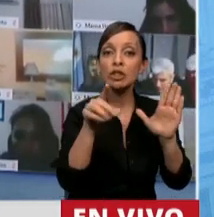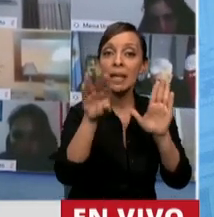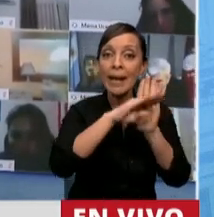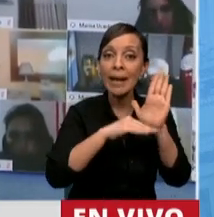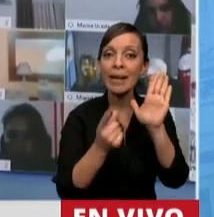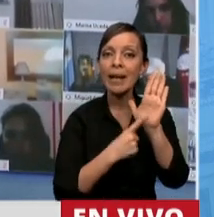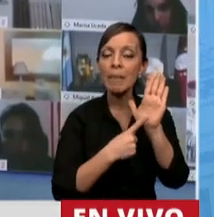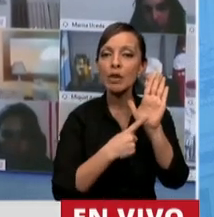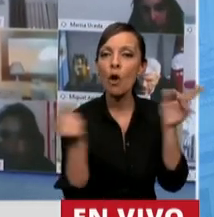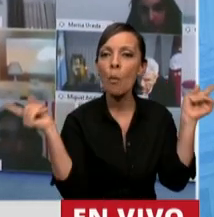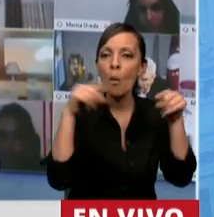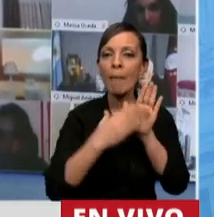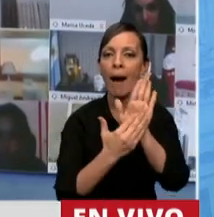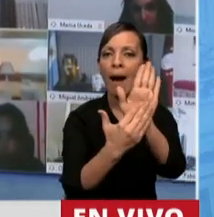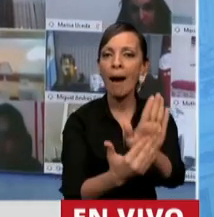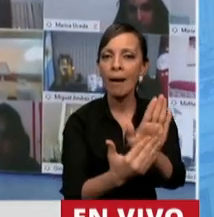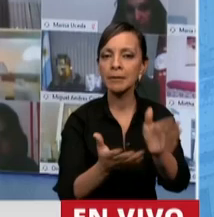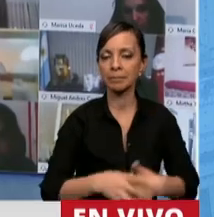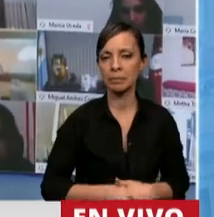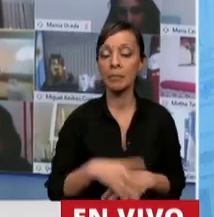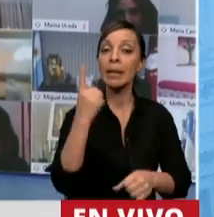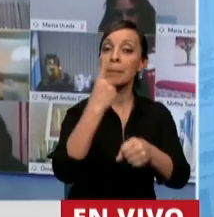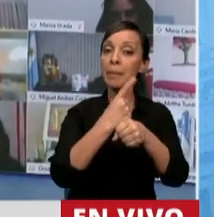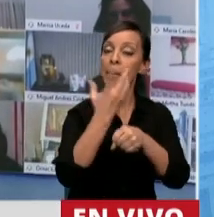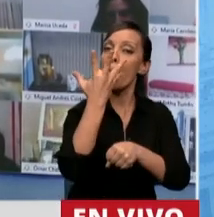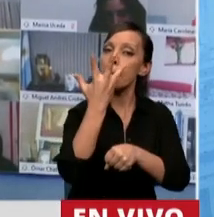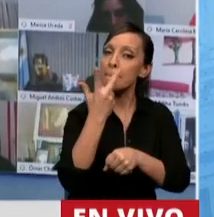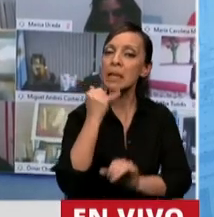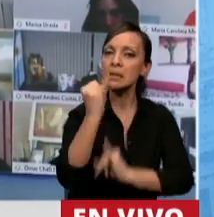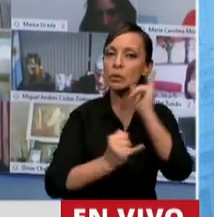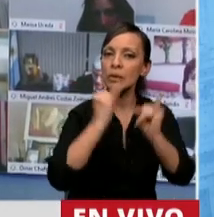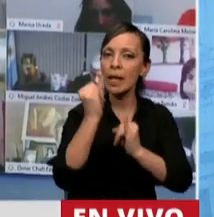vuelvan. Así que primero me gustaría comentar algunas cuestiones